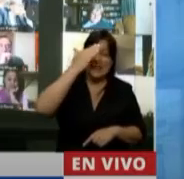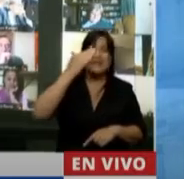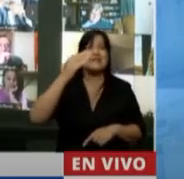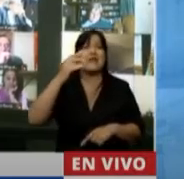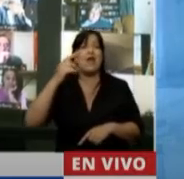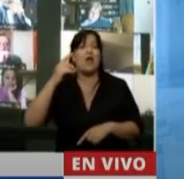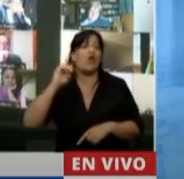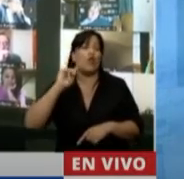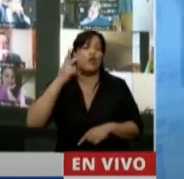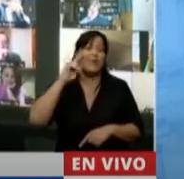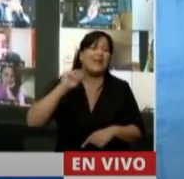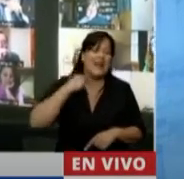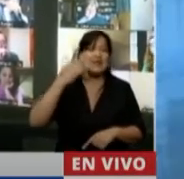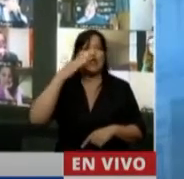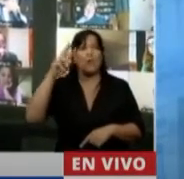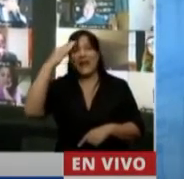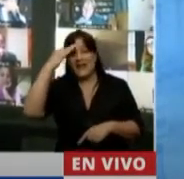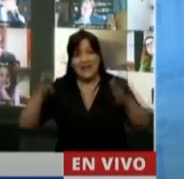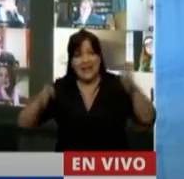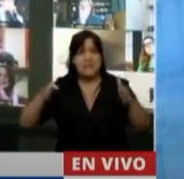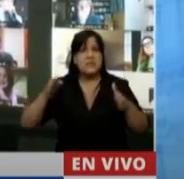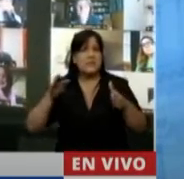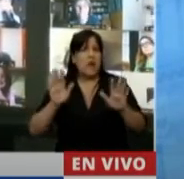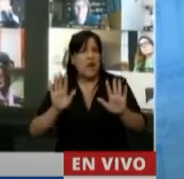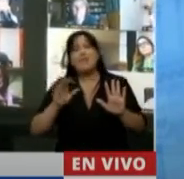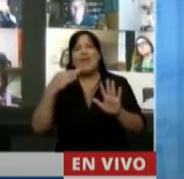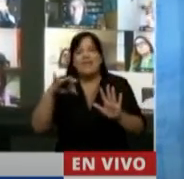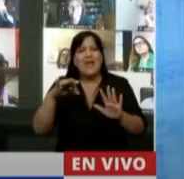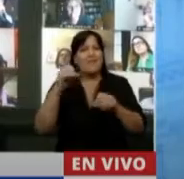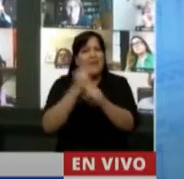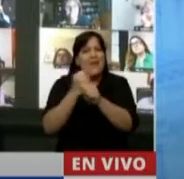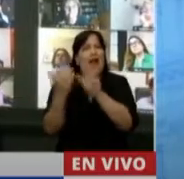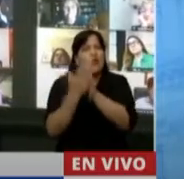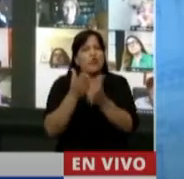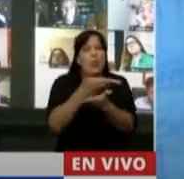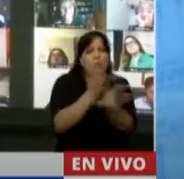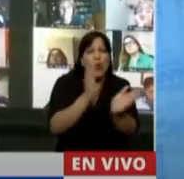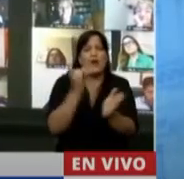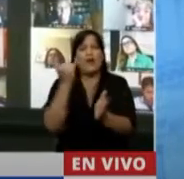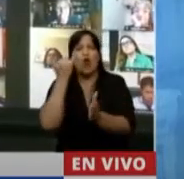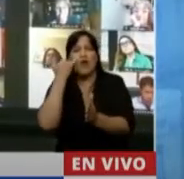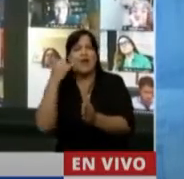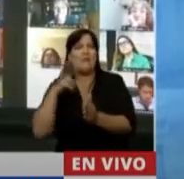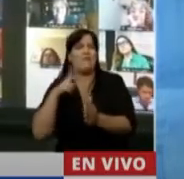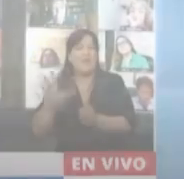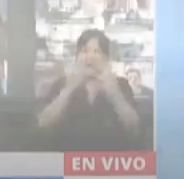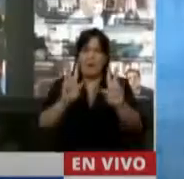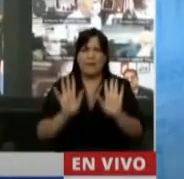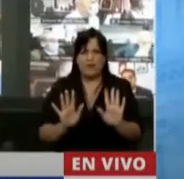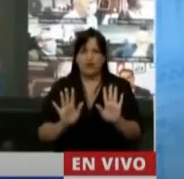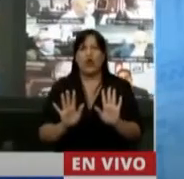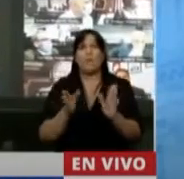gas natural, pero que también hacen justamente a sostener a los sectores productivos, pero fundamentalmente trabajar a partir de